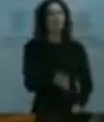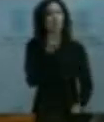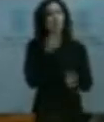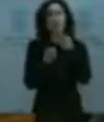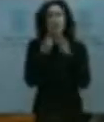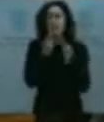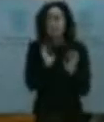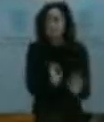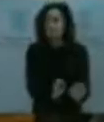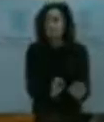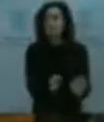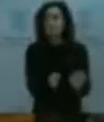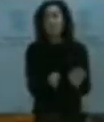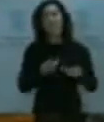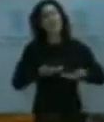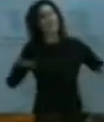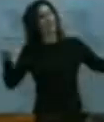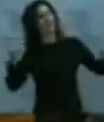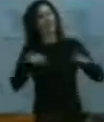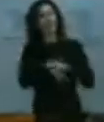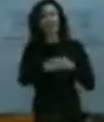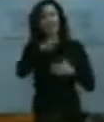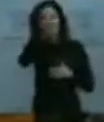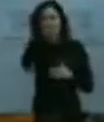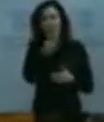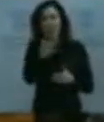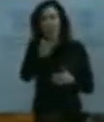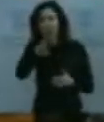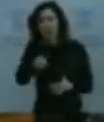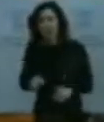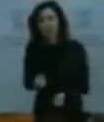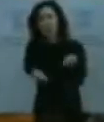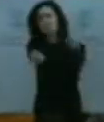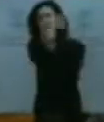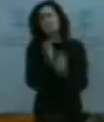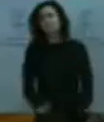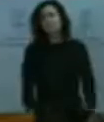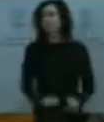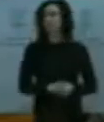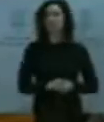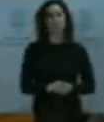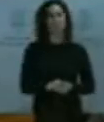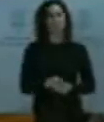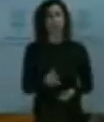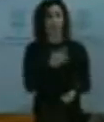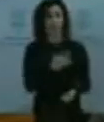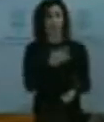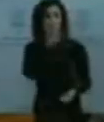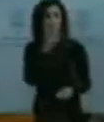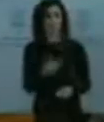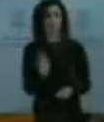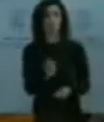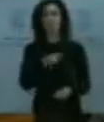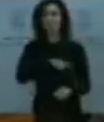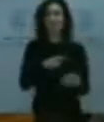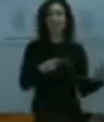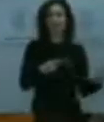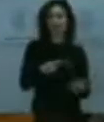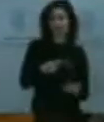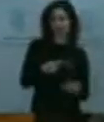socialista del ERA va a ser muy difícil. La lástima, lo que sentimos, es que sean los mayores y sus familias quienes